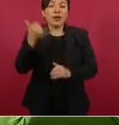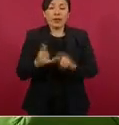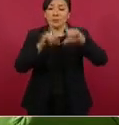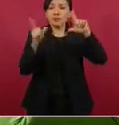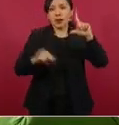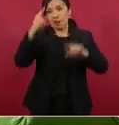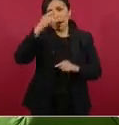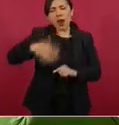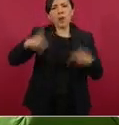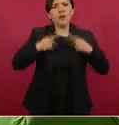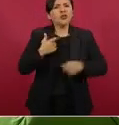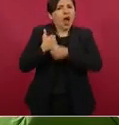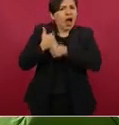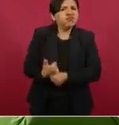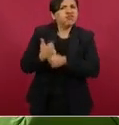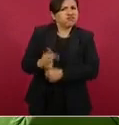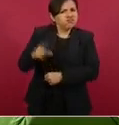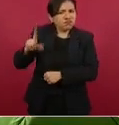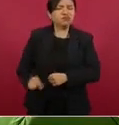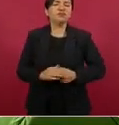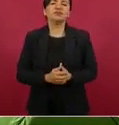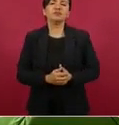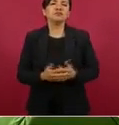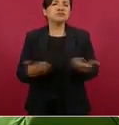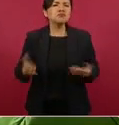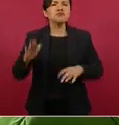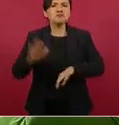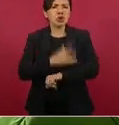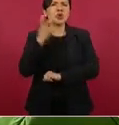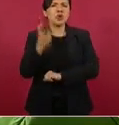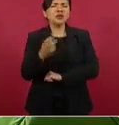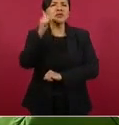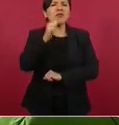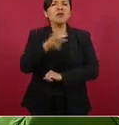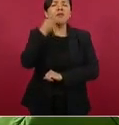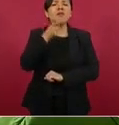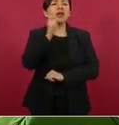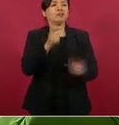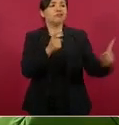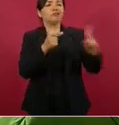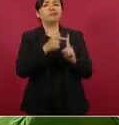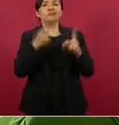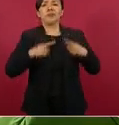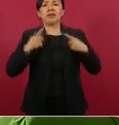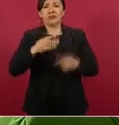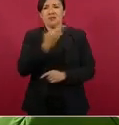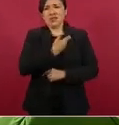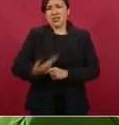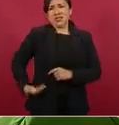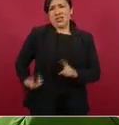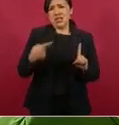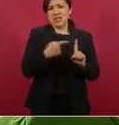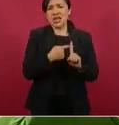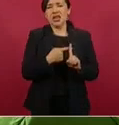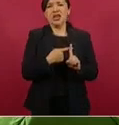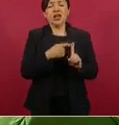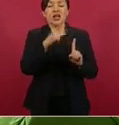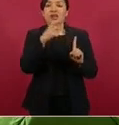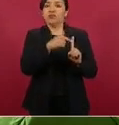el humillado. Por eso utilizan al ciudadano presidente, a quien